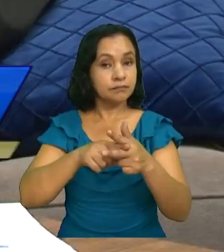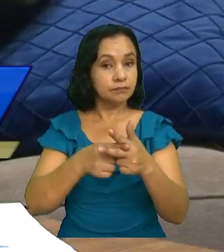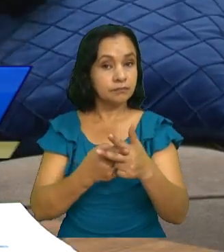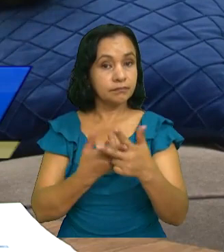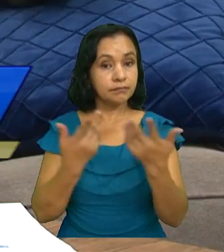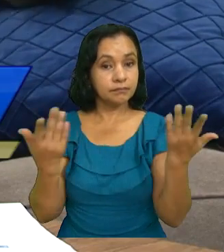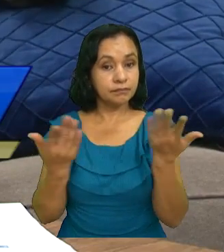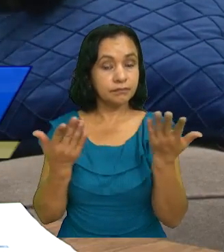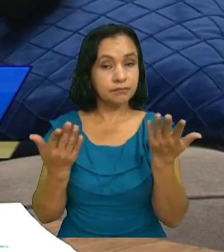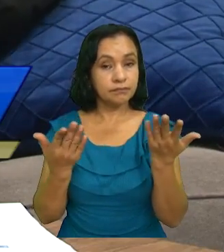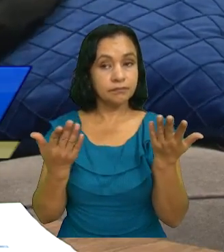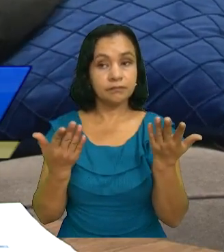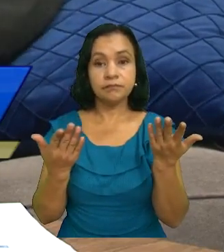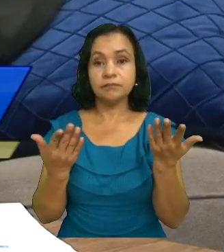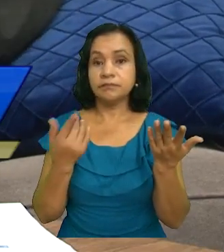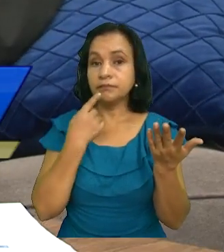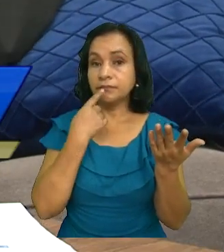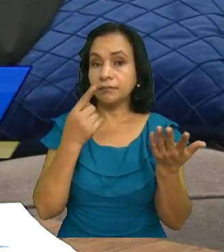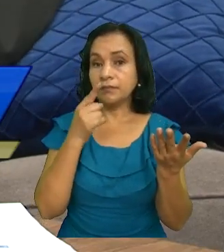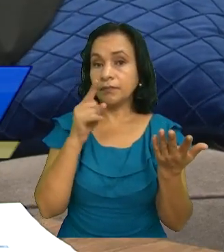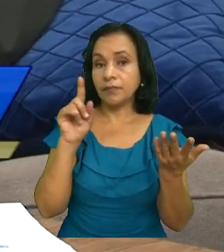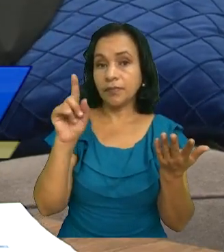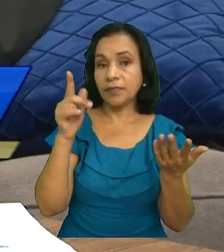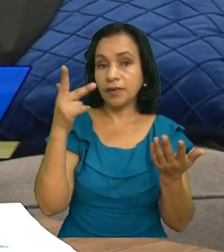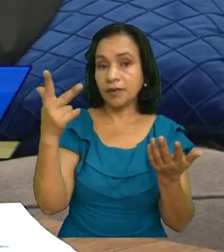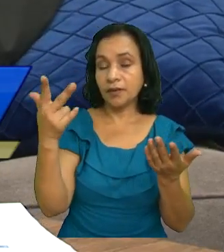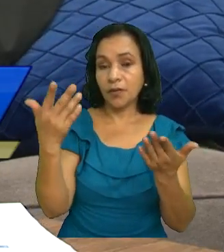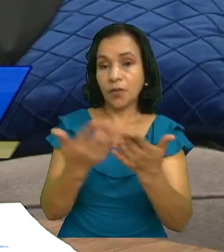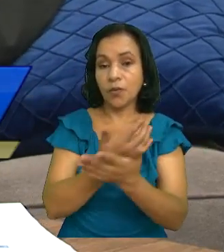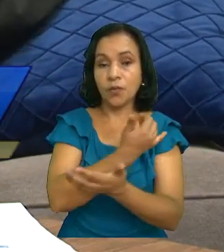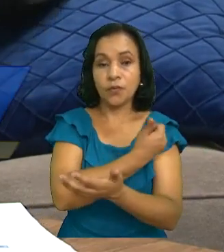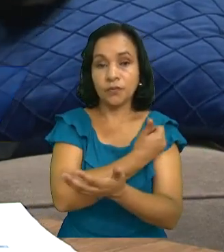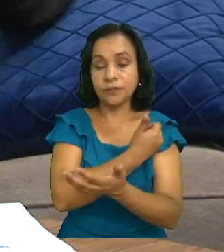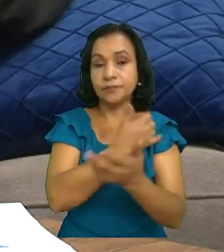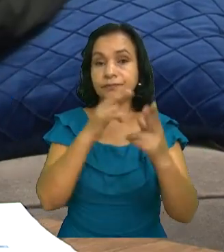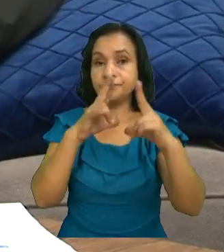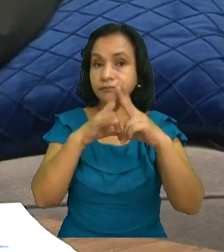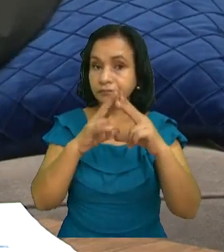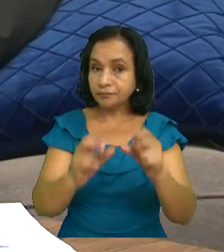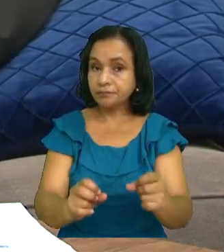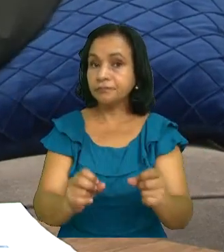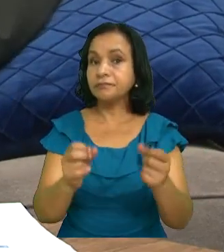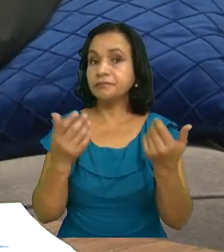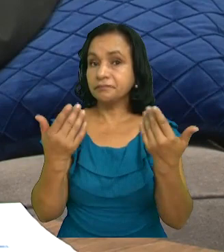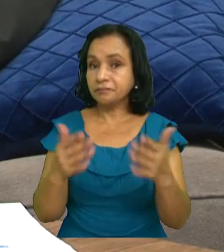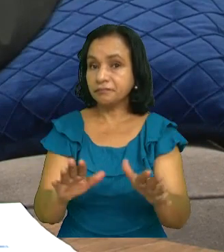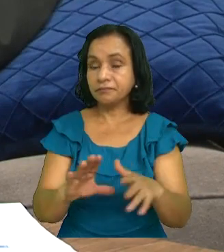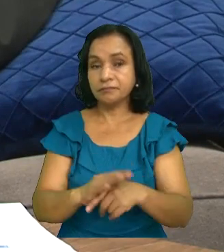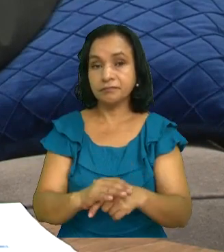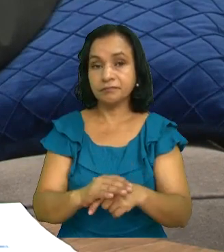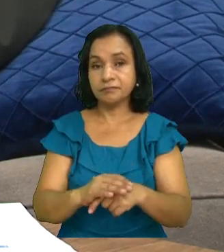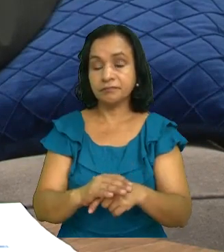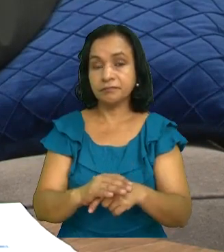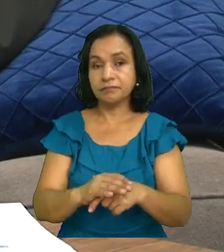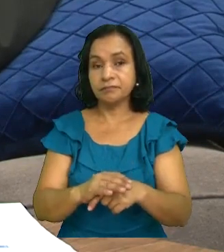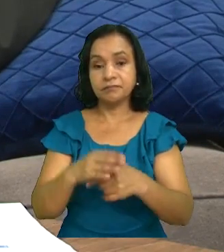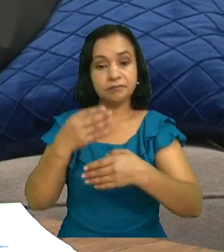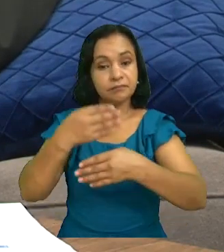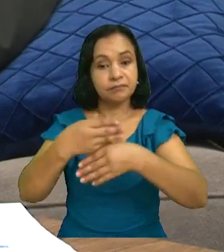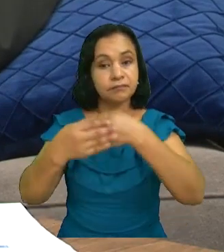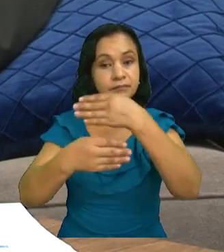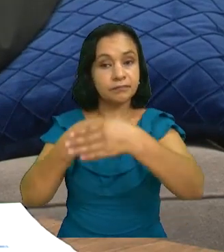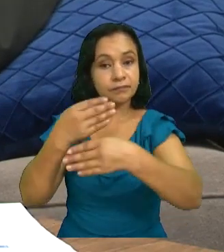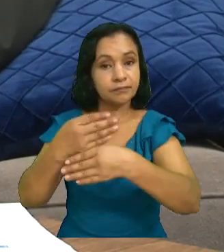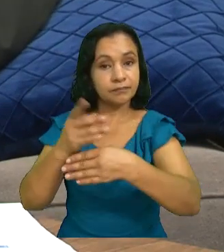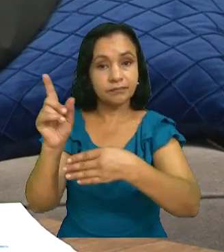con la ejecución, por ejemplo, de 18 nuevos hospitales en el país, con una inversión millonaria. No solo la inversión en infraestructura, sino